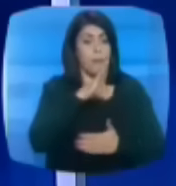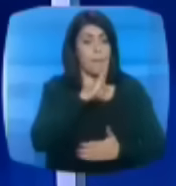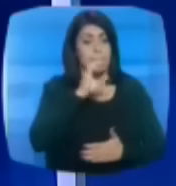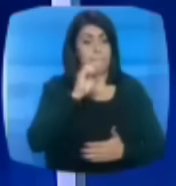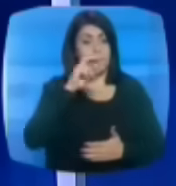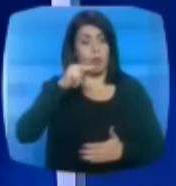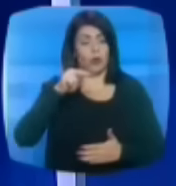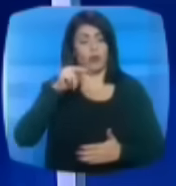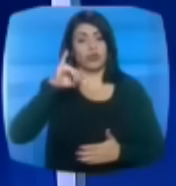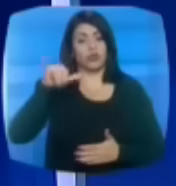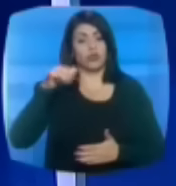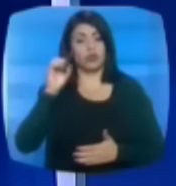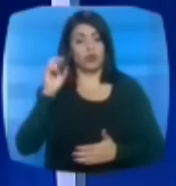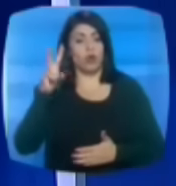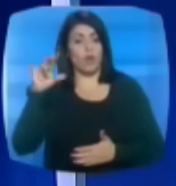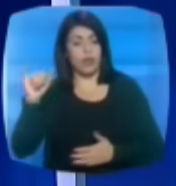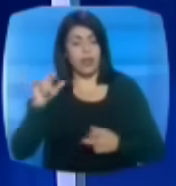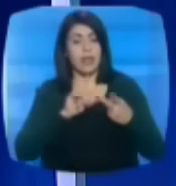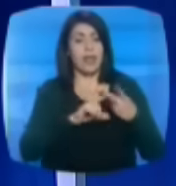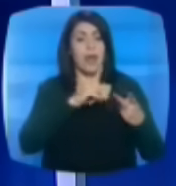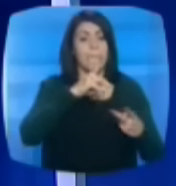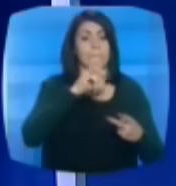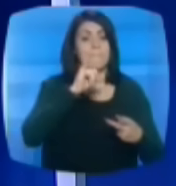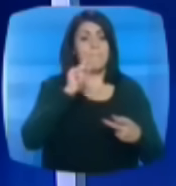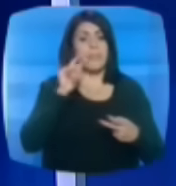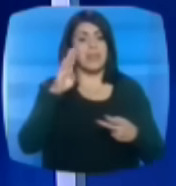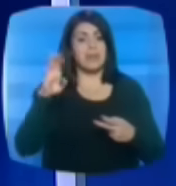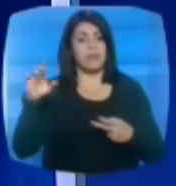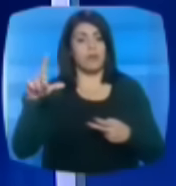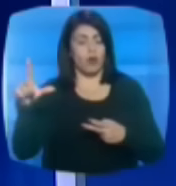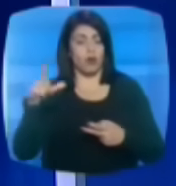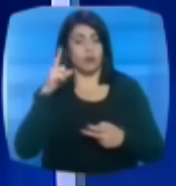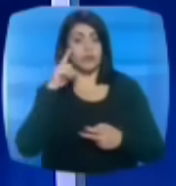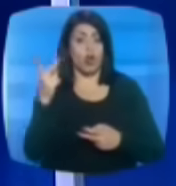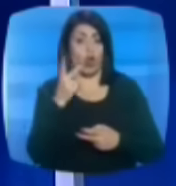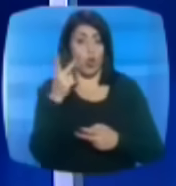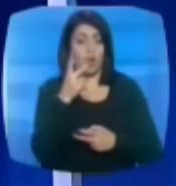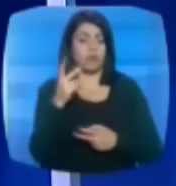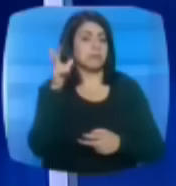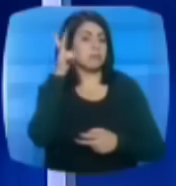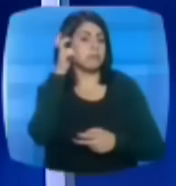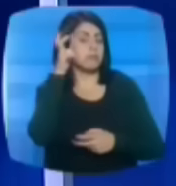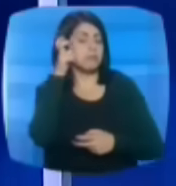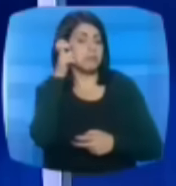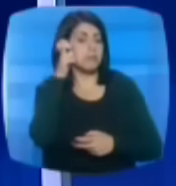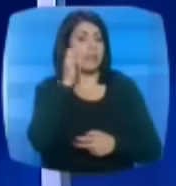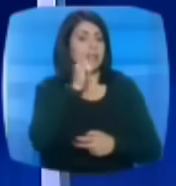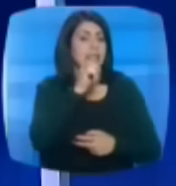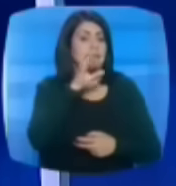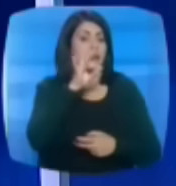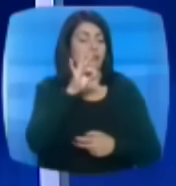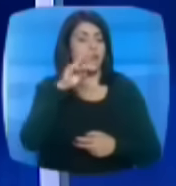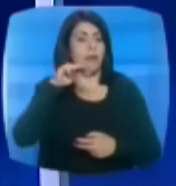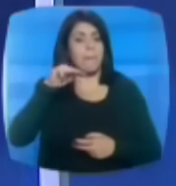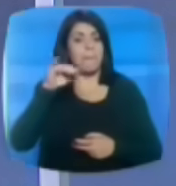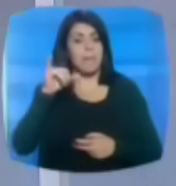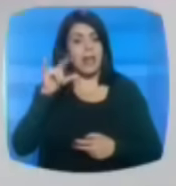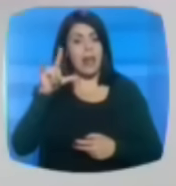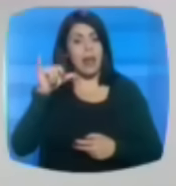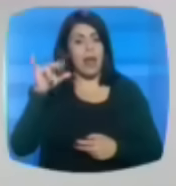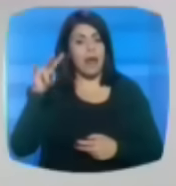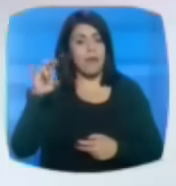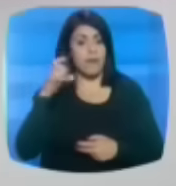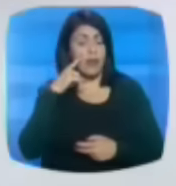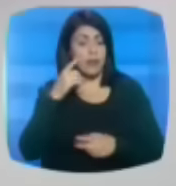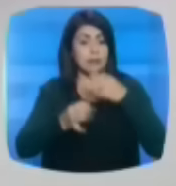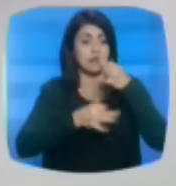Jovi y Pitbull, quienes colaboraron pues en la nueva versión de It's My Life, por supuesto para aquellas personas que recuerdan esta canción. Ambos cantantes unieron